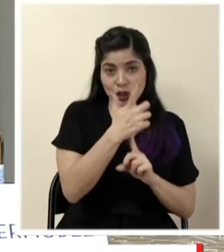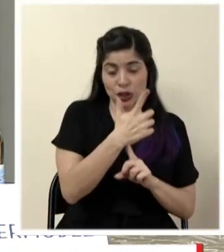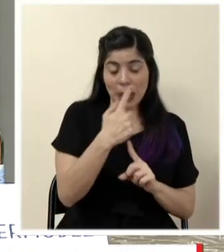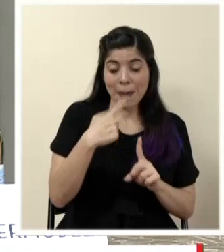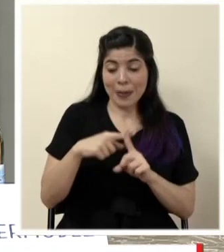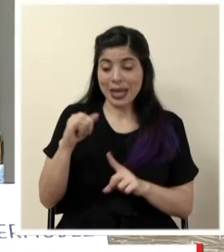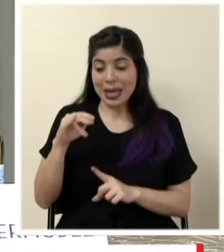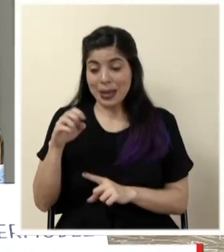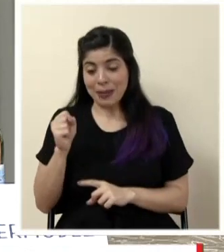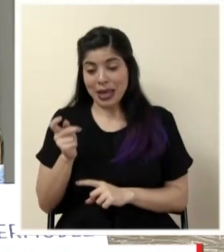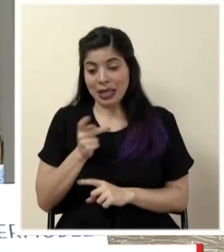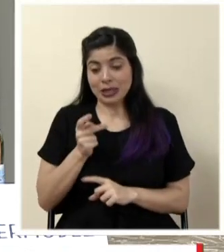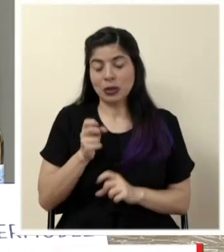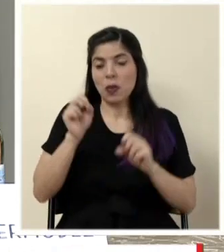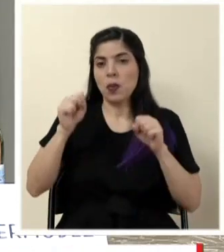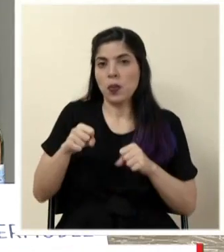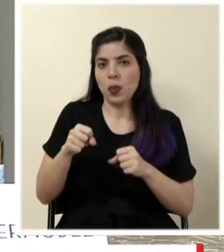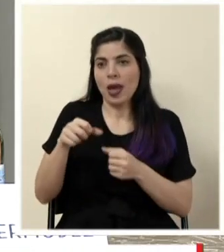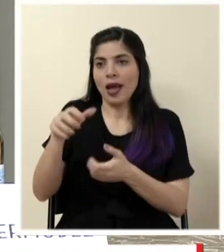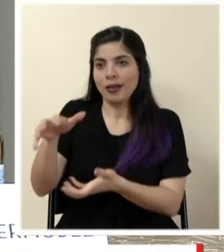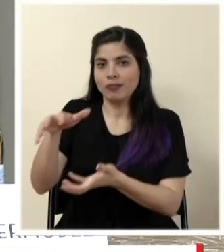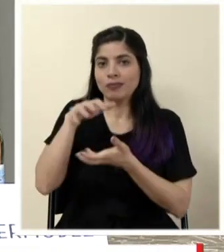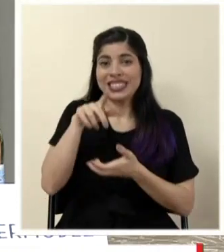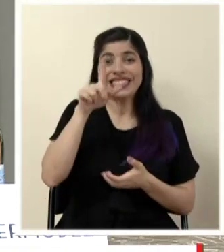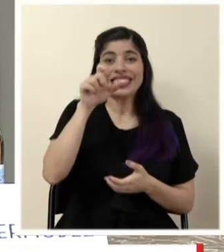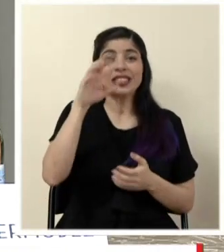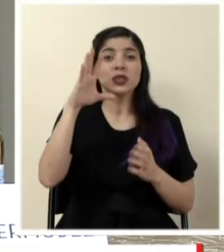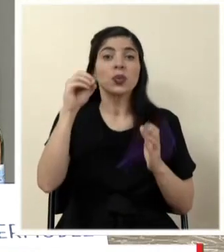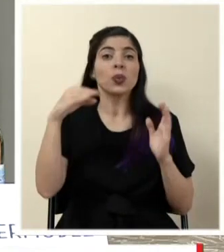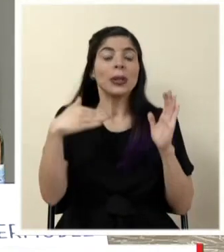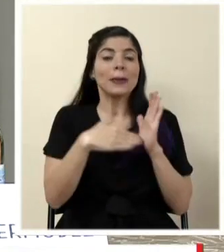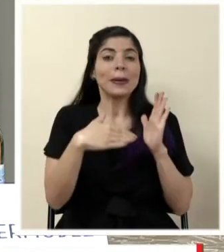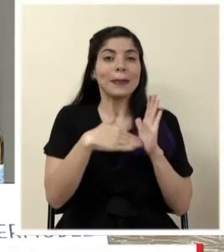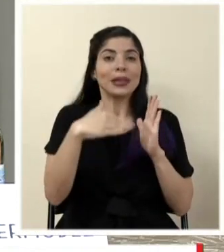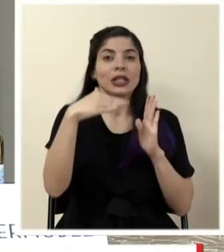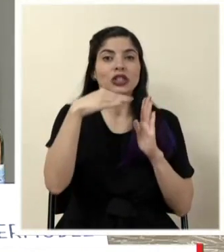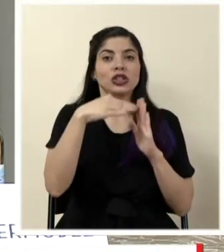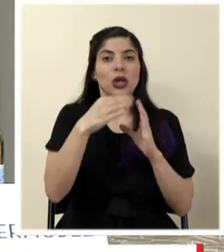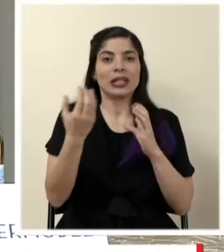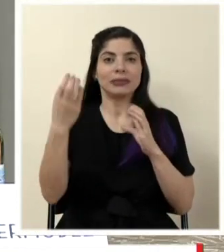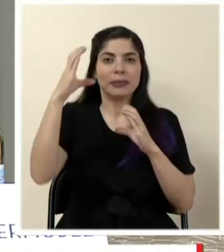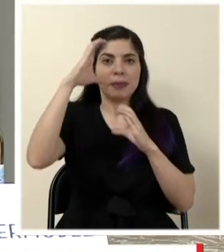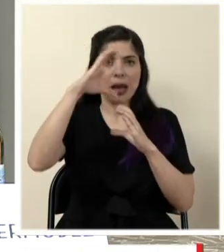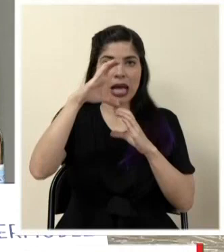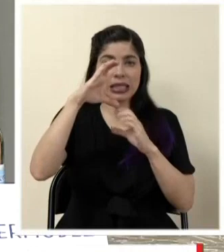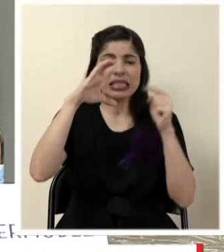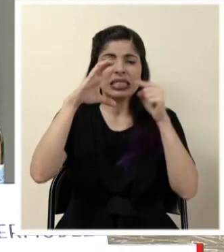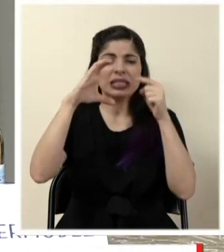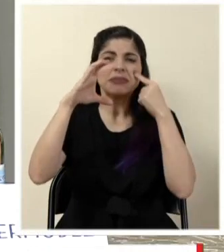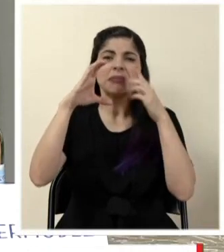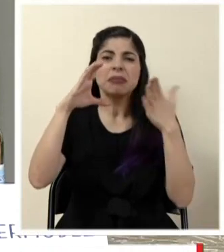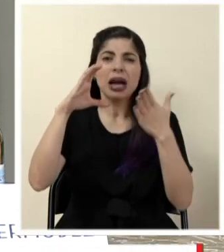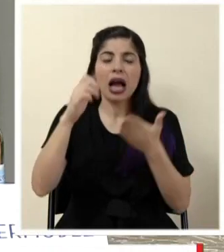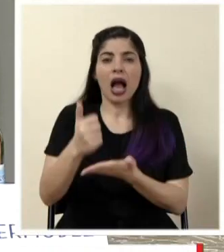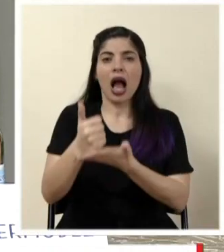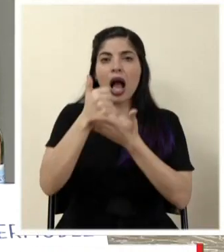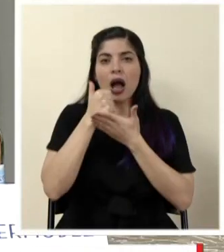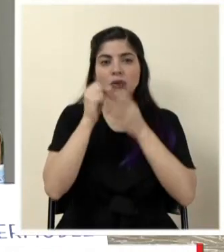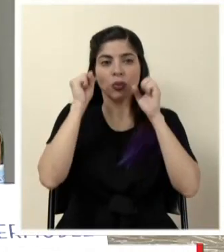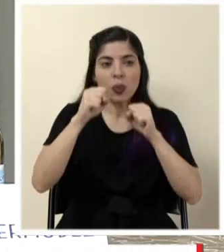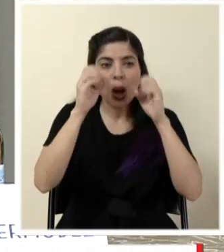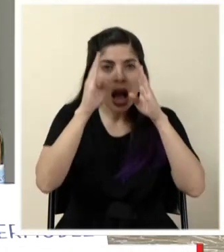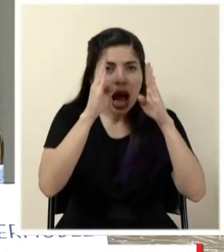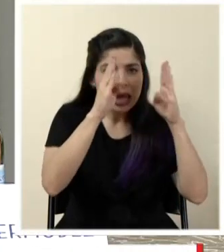como el IMAS, contar con 150.000 millones adicionales que nos permitirán atender a alrededor